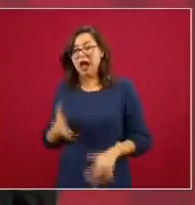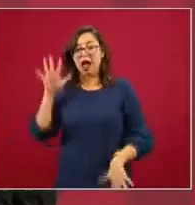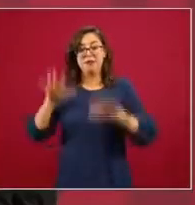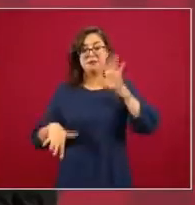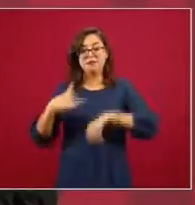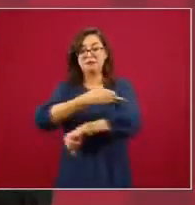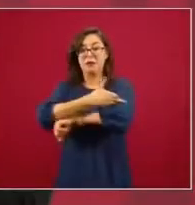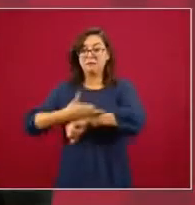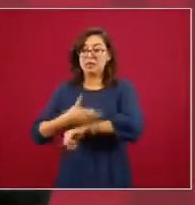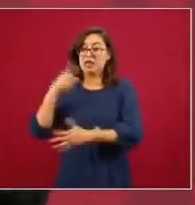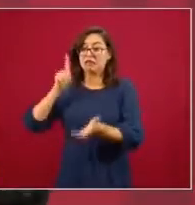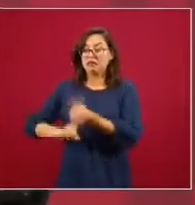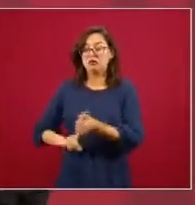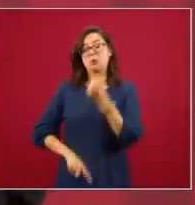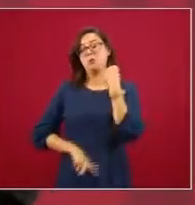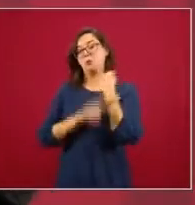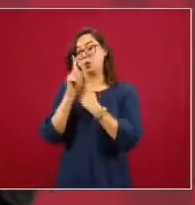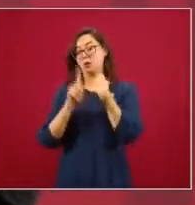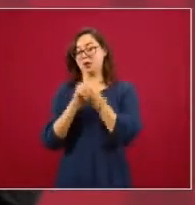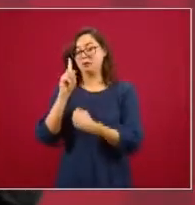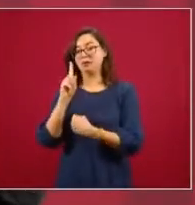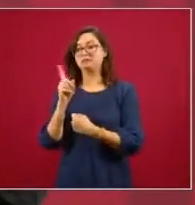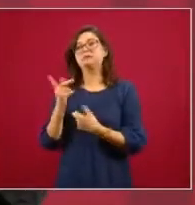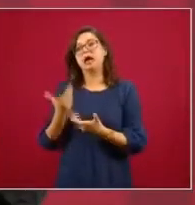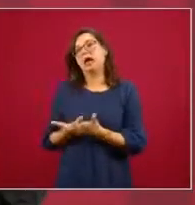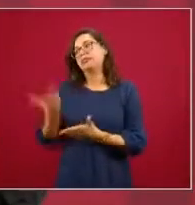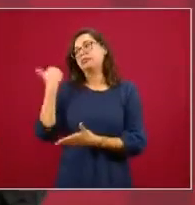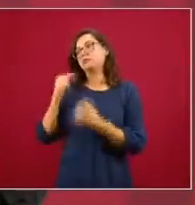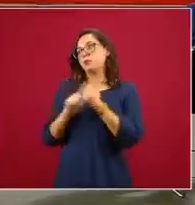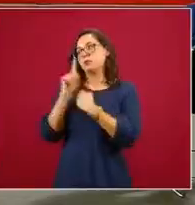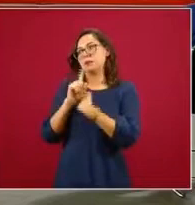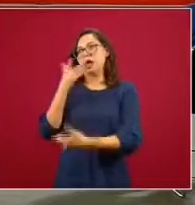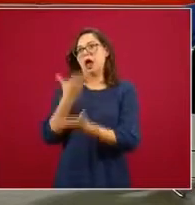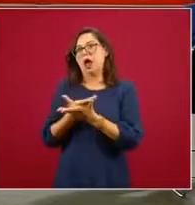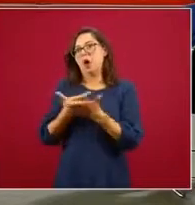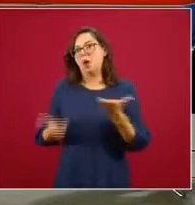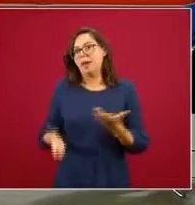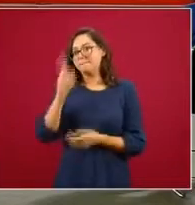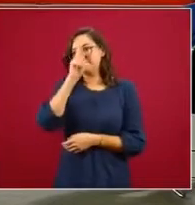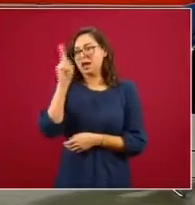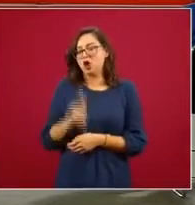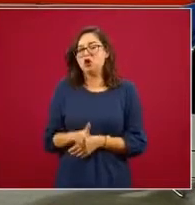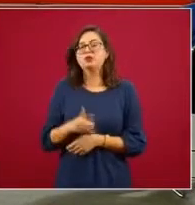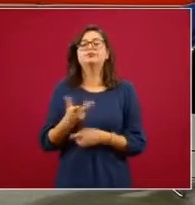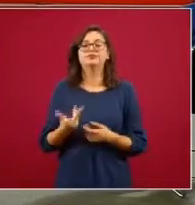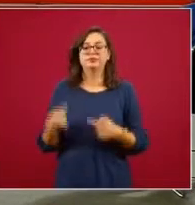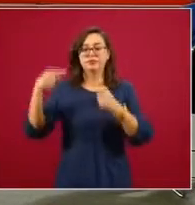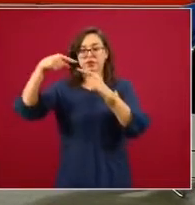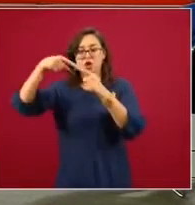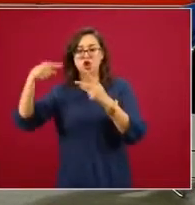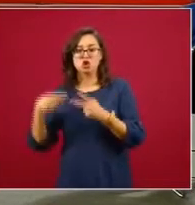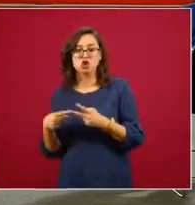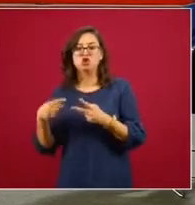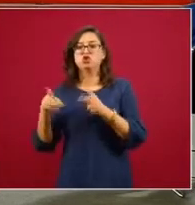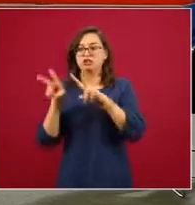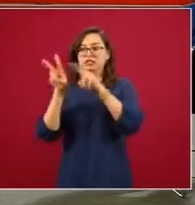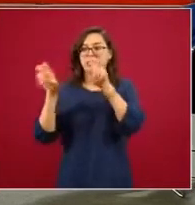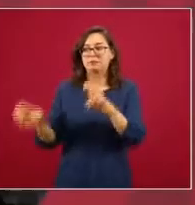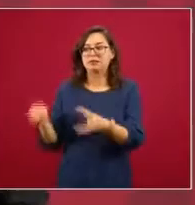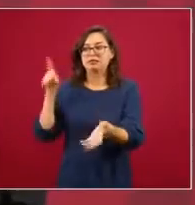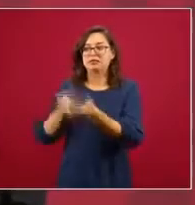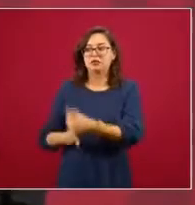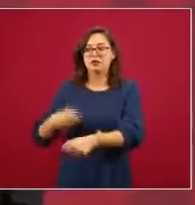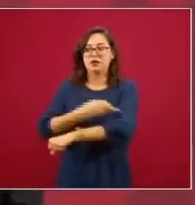habían conflictos, algunos se han intensificado aún más. Y justo hemos observado que estos dos temas han estado muy, muy